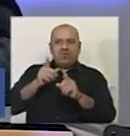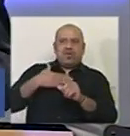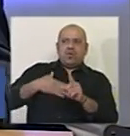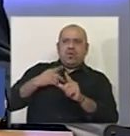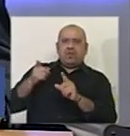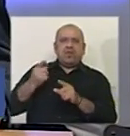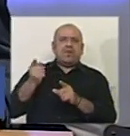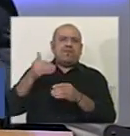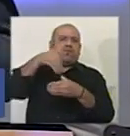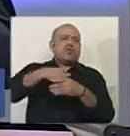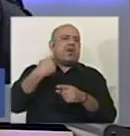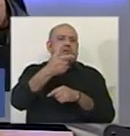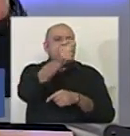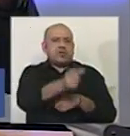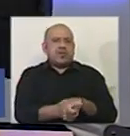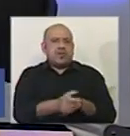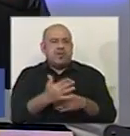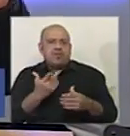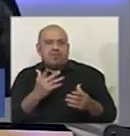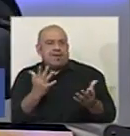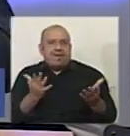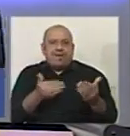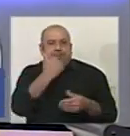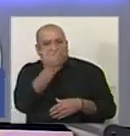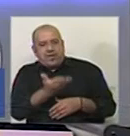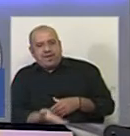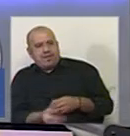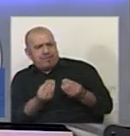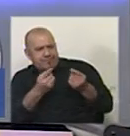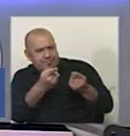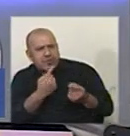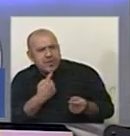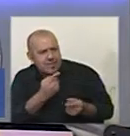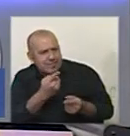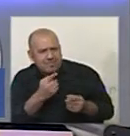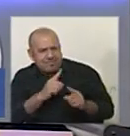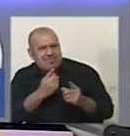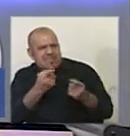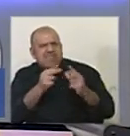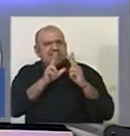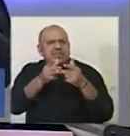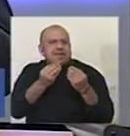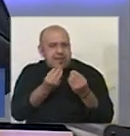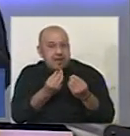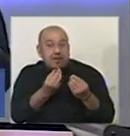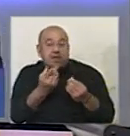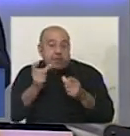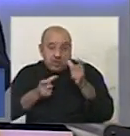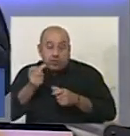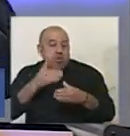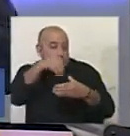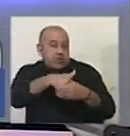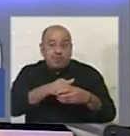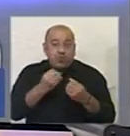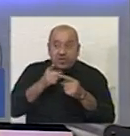gente, unos personajes, algunos realmente incomprensibles, pero bueno, es lo que está